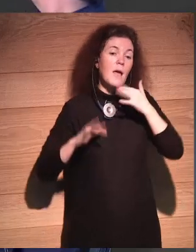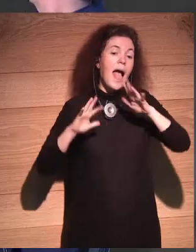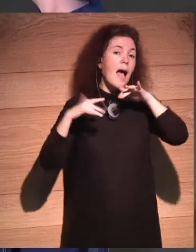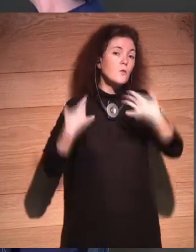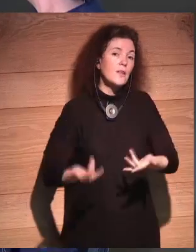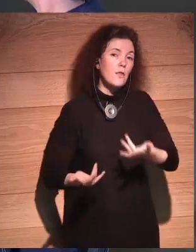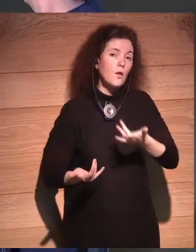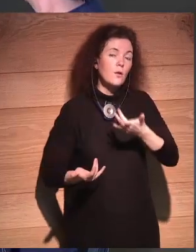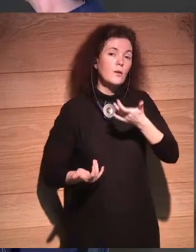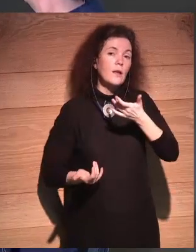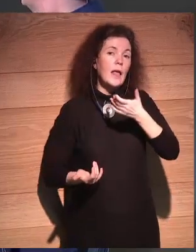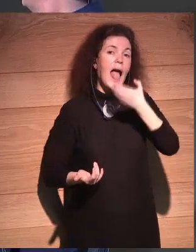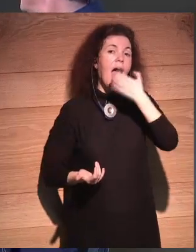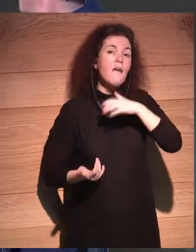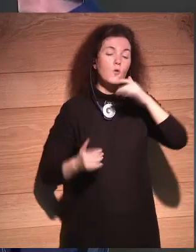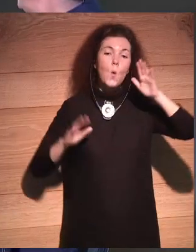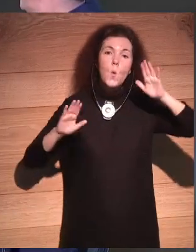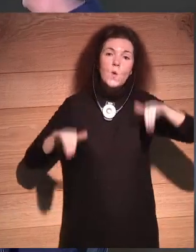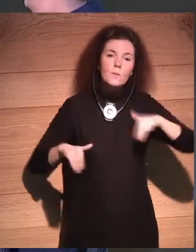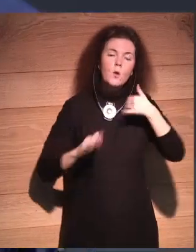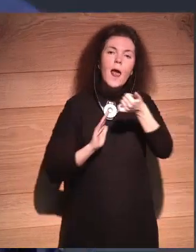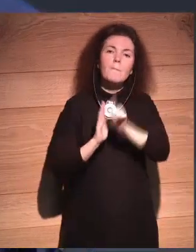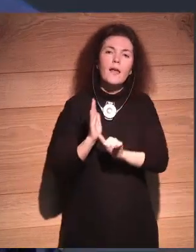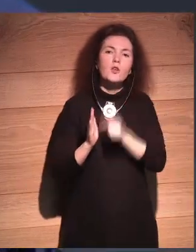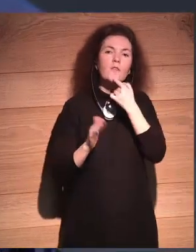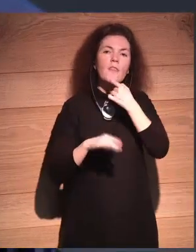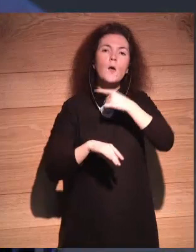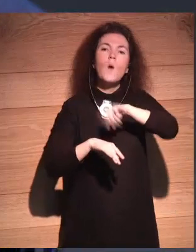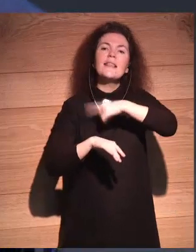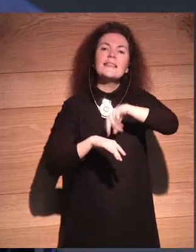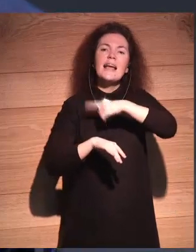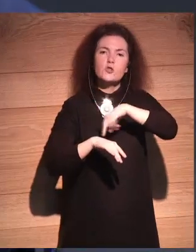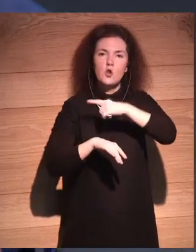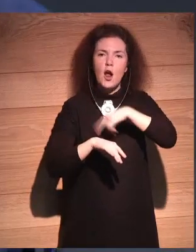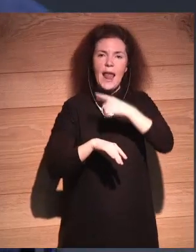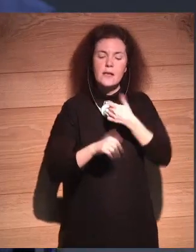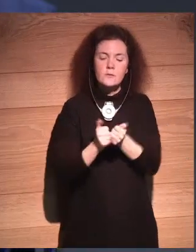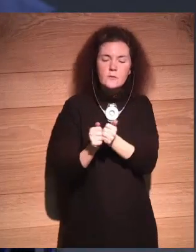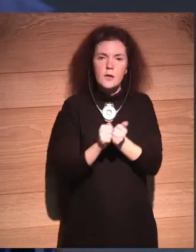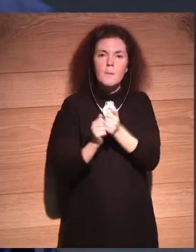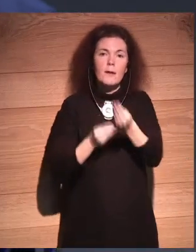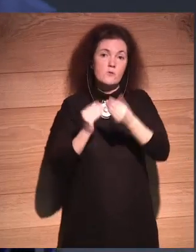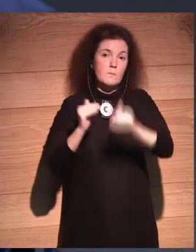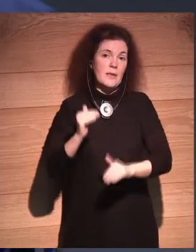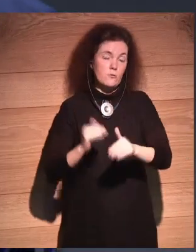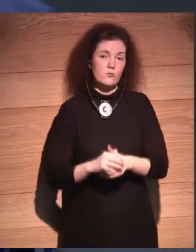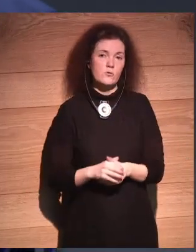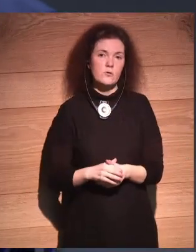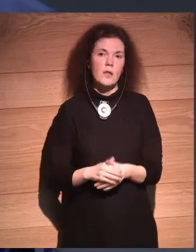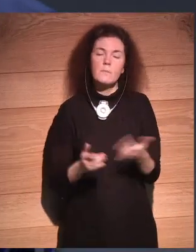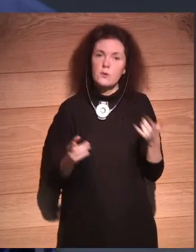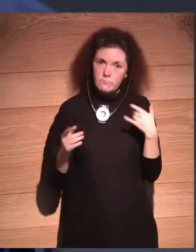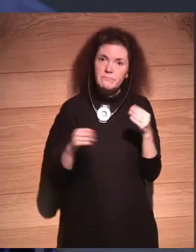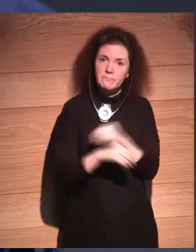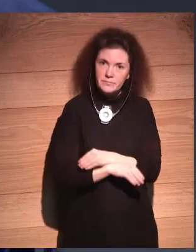de del iPhone tenemos una aplicación que nos dice cuántas horas estamos en las aplicaciones para que los usemos menos. Es una